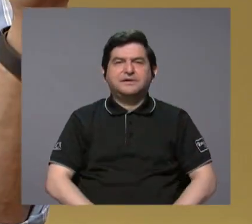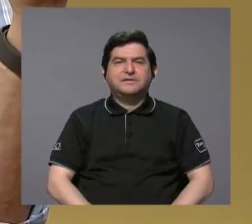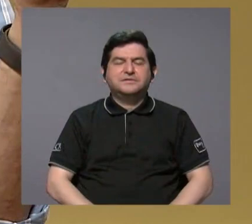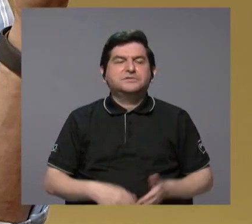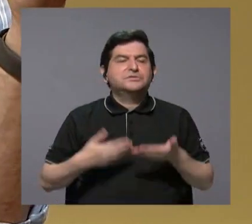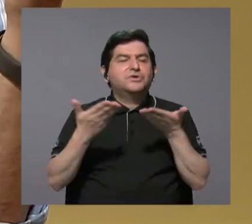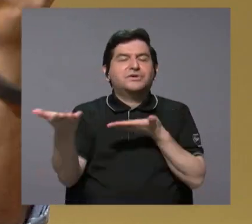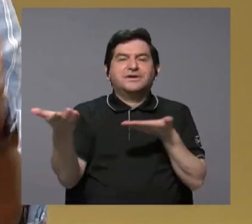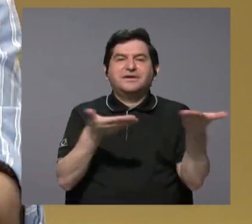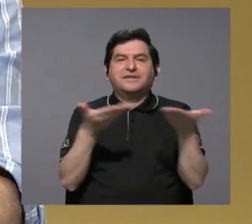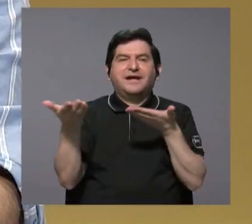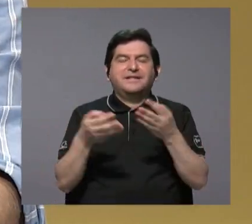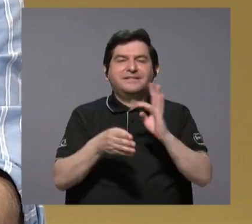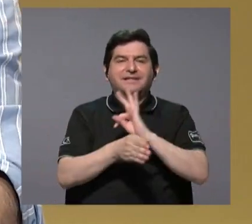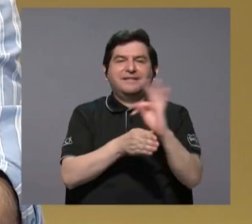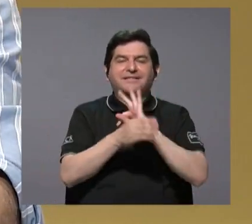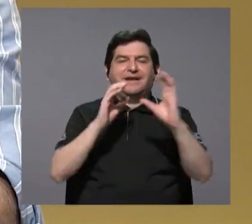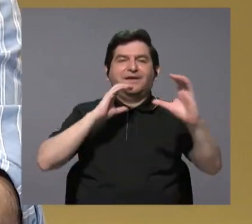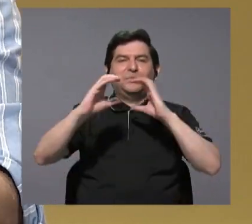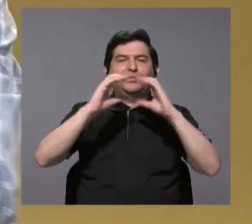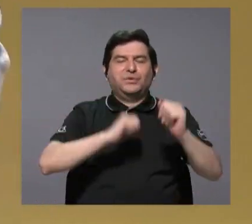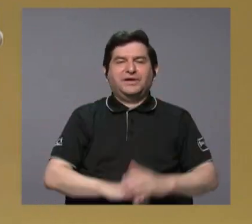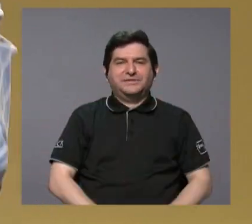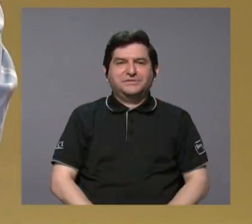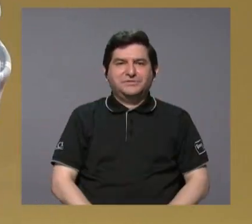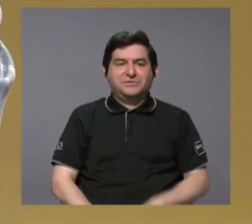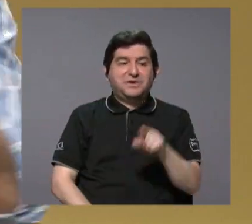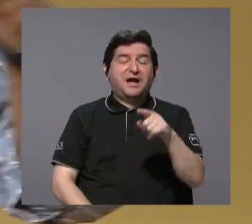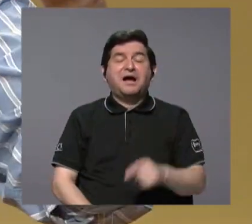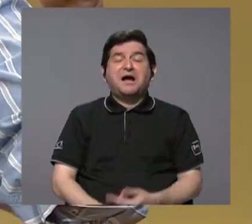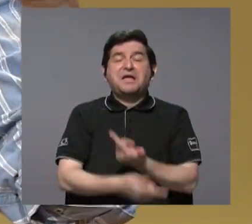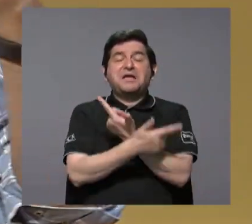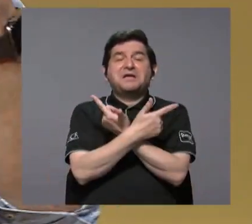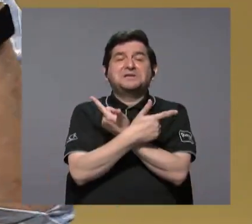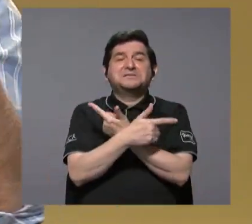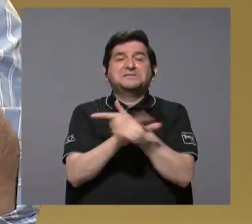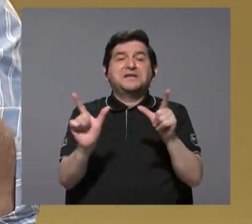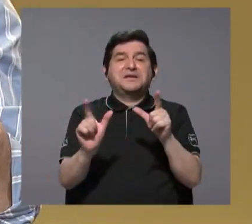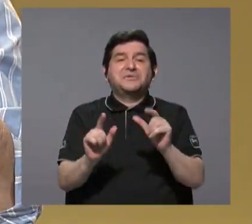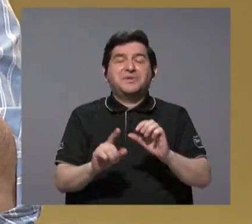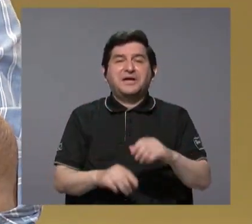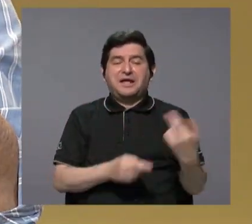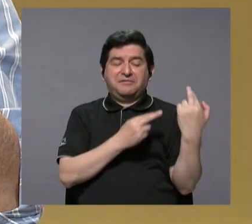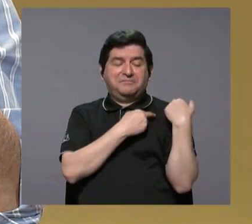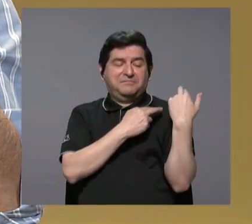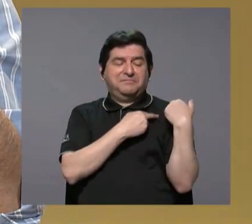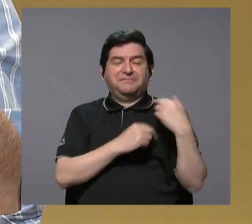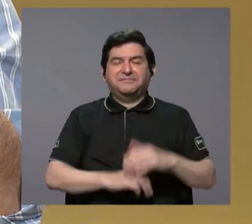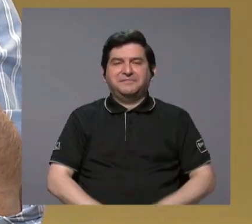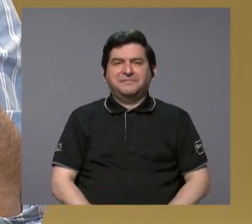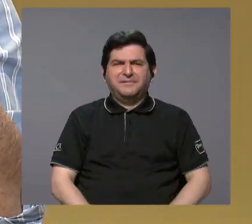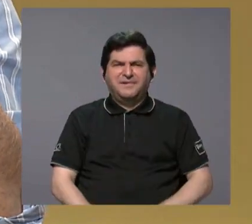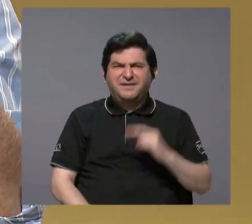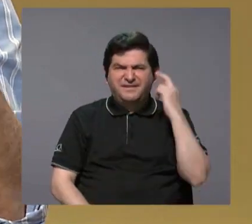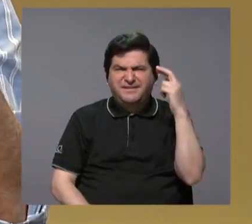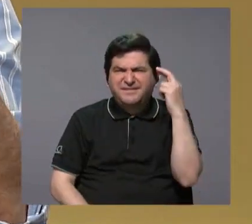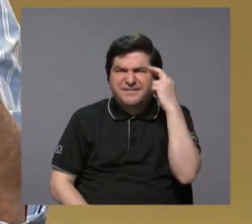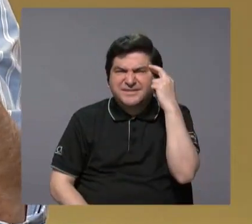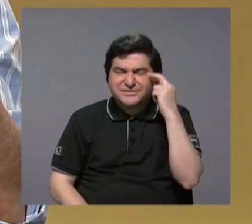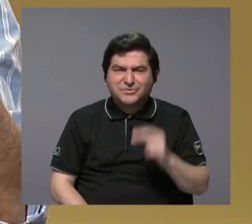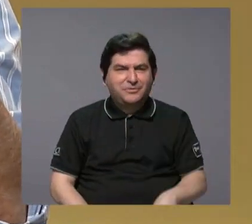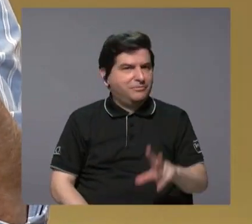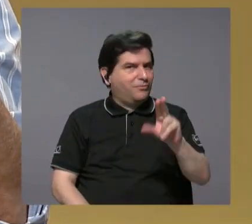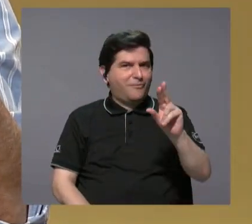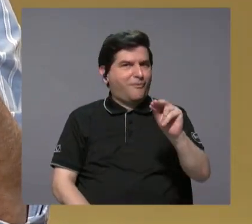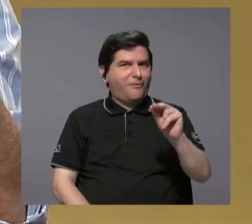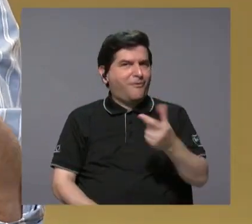proveedores de servicios de telecomunicaciones, en donde se lavan las manos. Claro. Y por una razón, no se lavan las